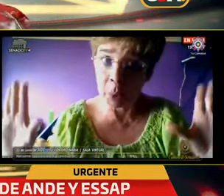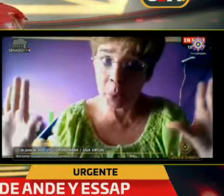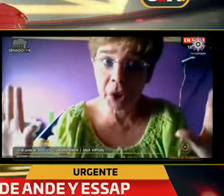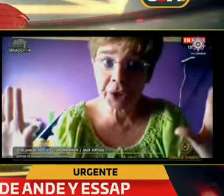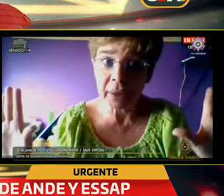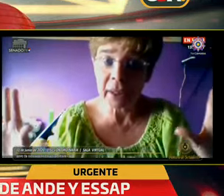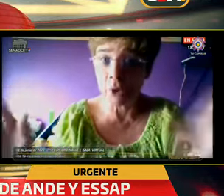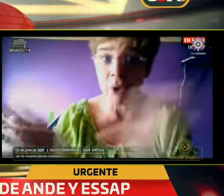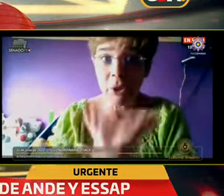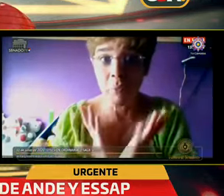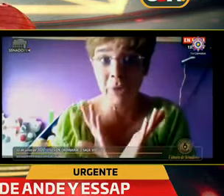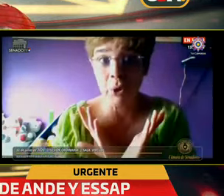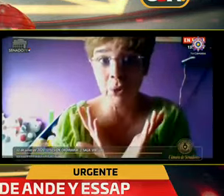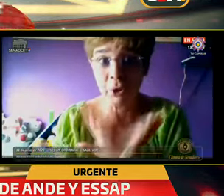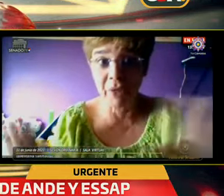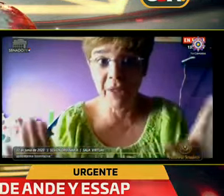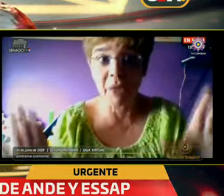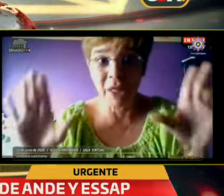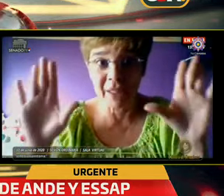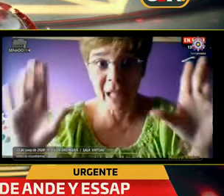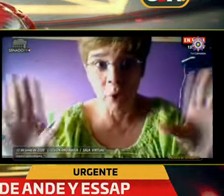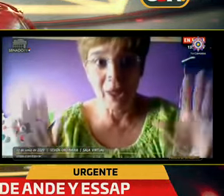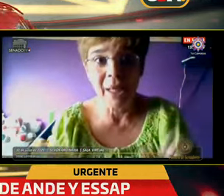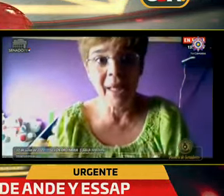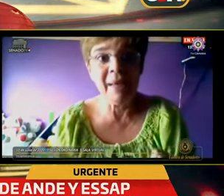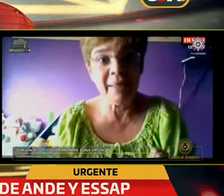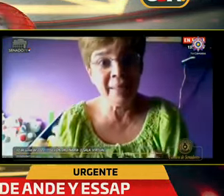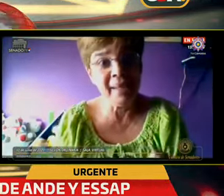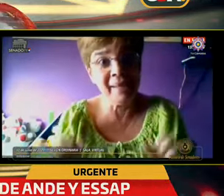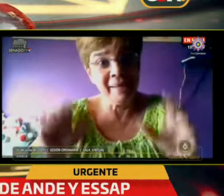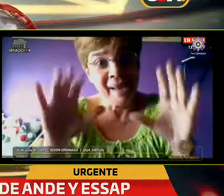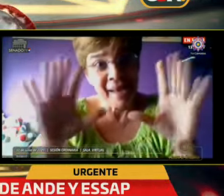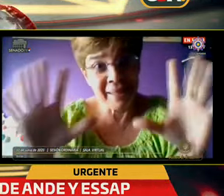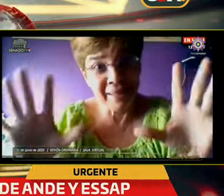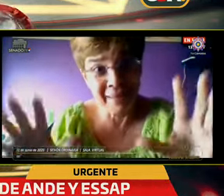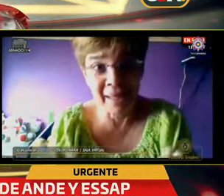total, ¿verdad? Algunos, y no me estoy refiriendo al senador